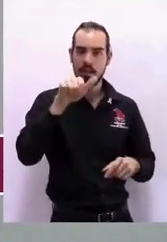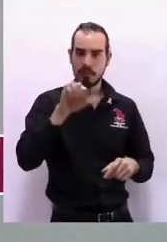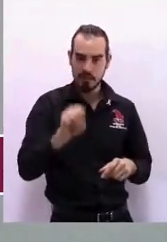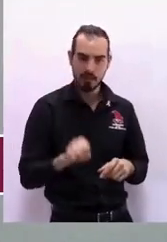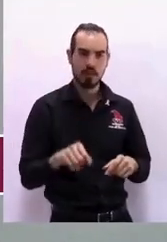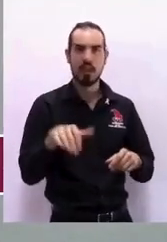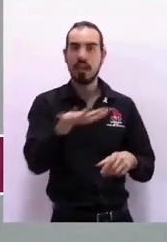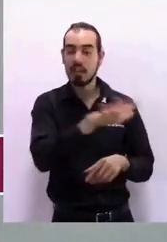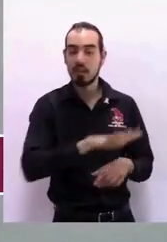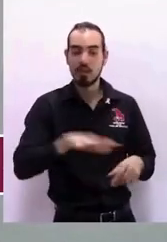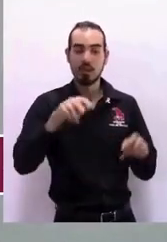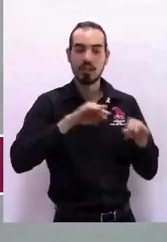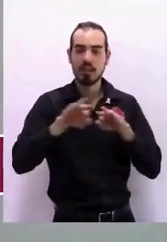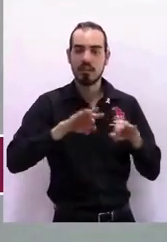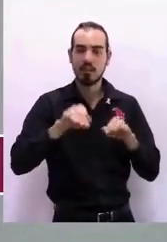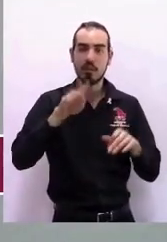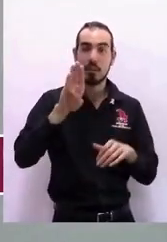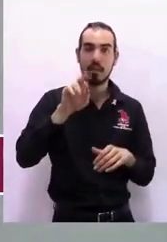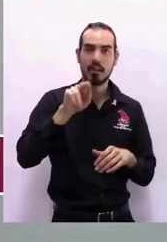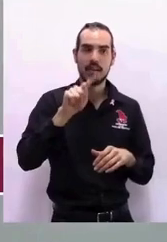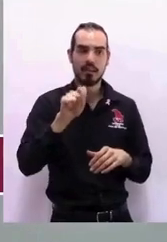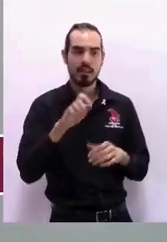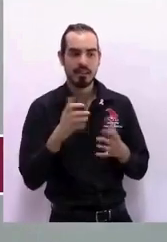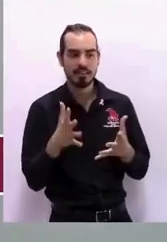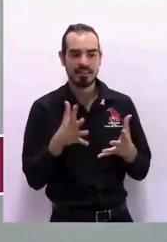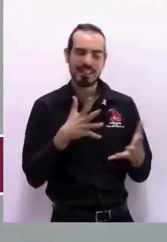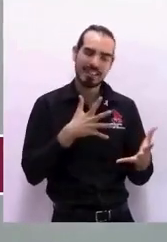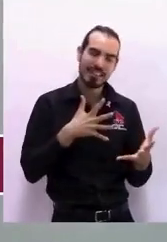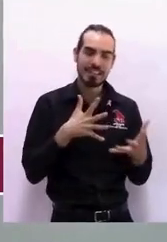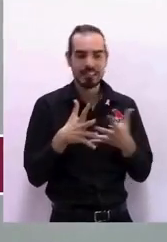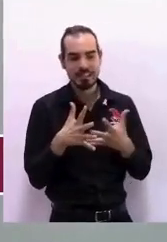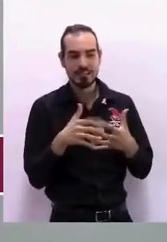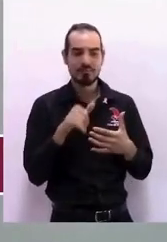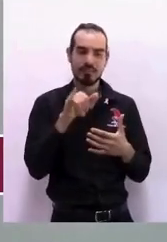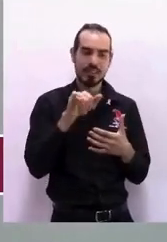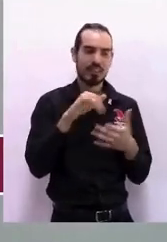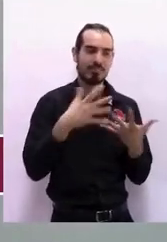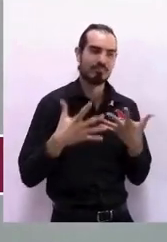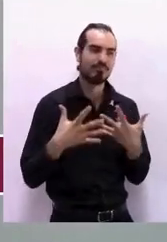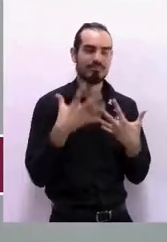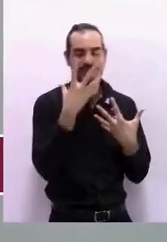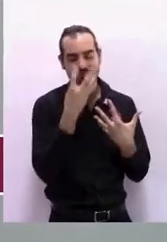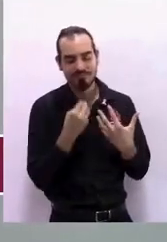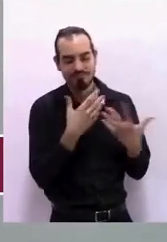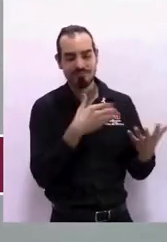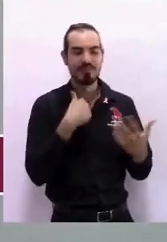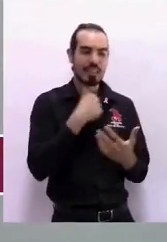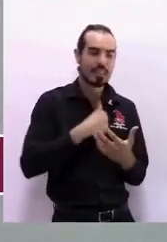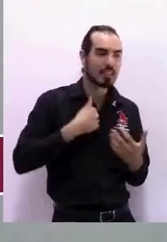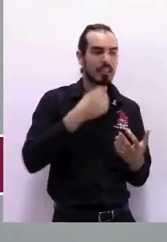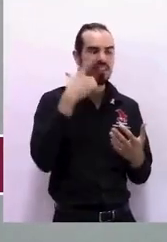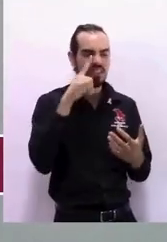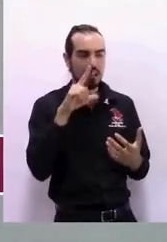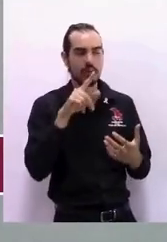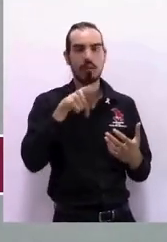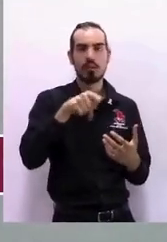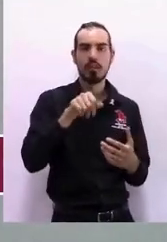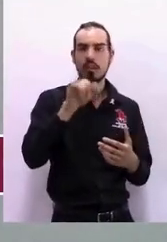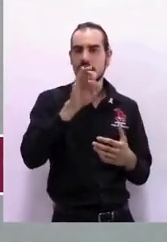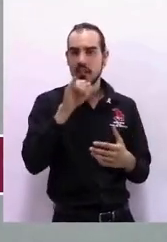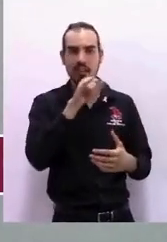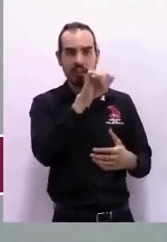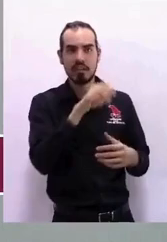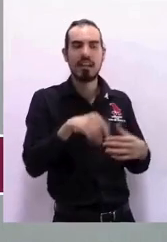brt Pues la verdad es que han hecho que estén con condiciones muy lamentables ahí se ha hecho algún trabajo de mantenimiento de recolección de